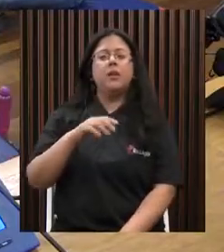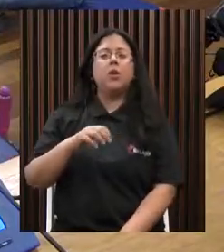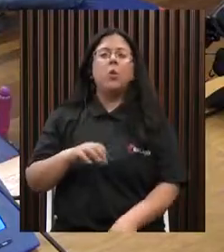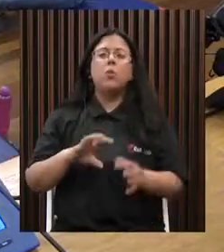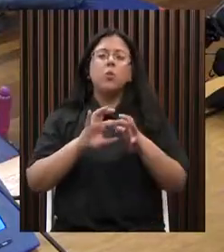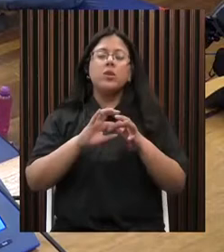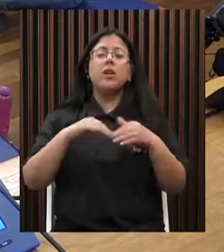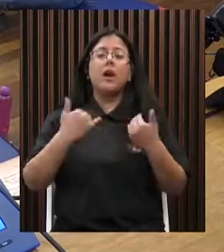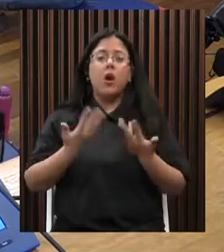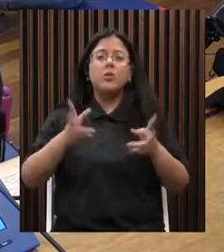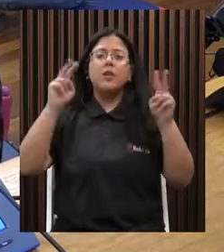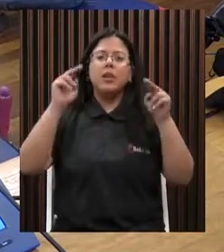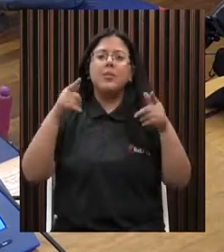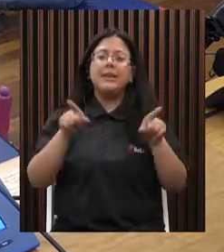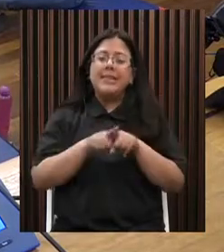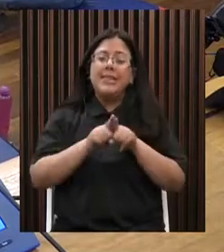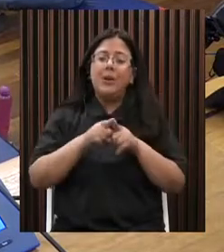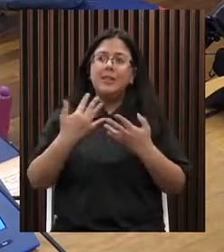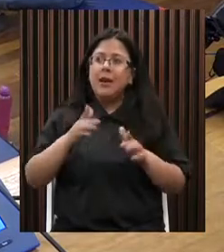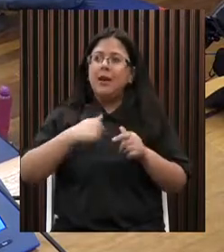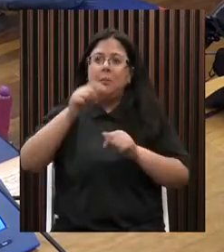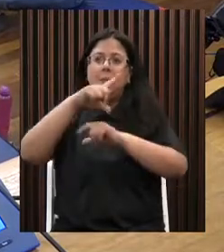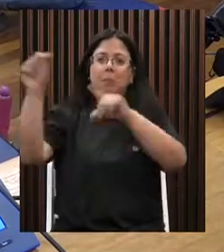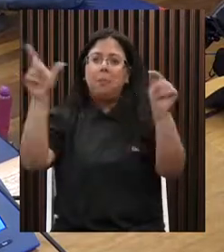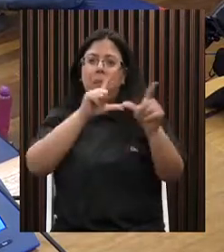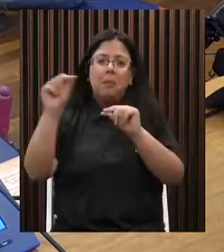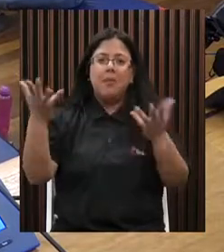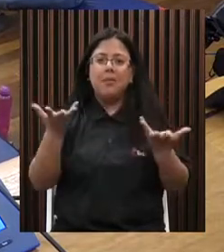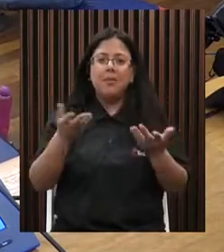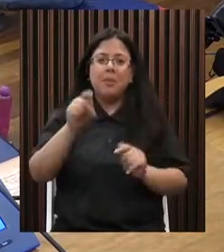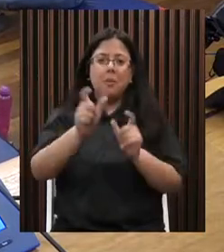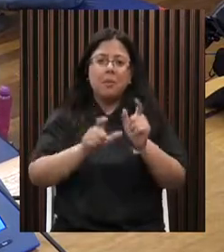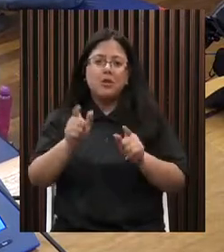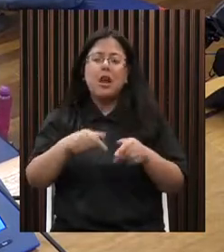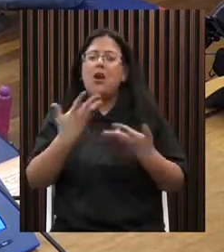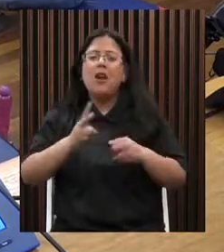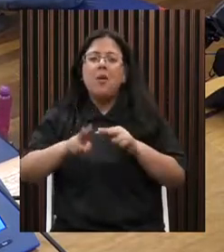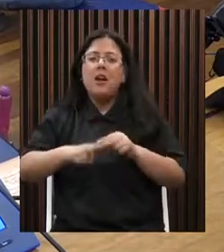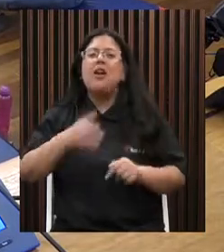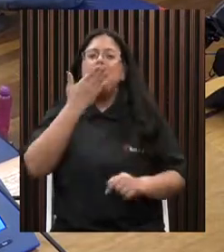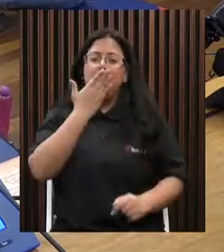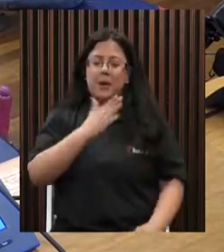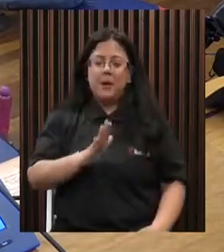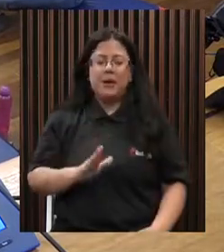Ahora vamos a la parte verdaderamente, ahora que se fueron todos, vamos a hacerlo mejor. No, es una broma.